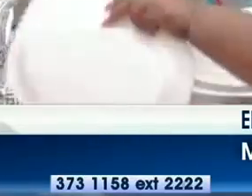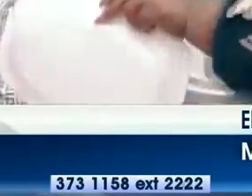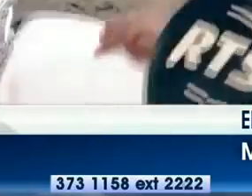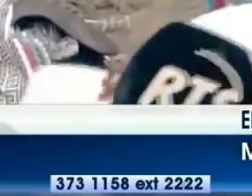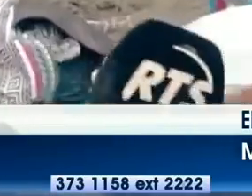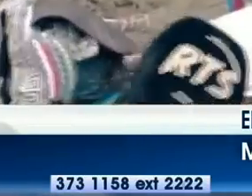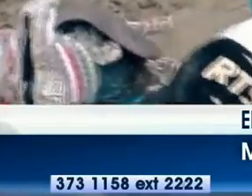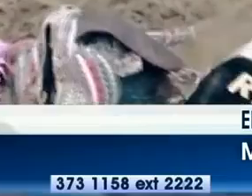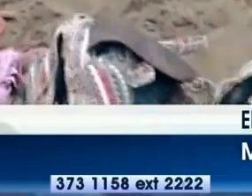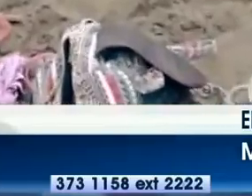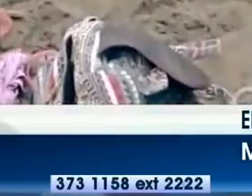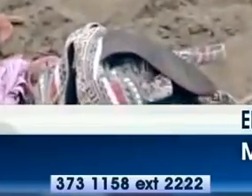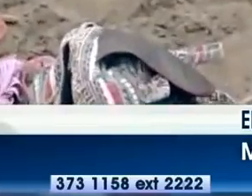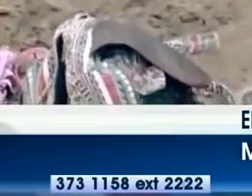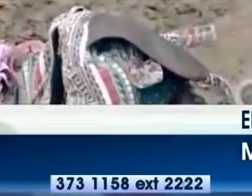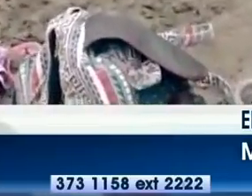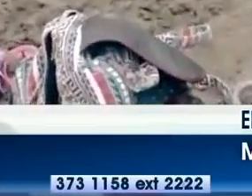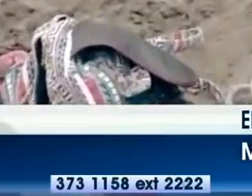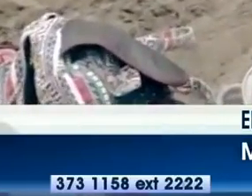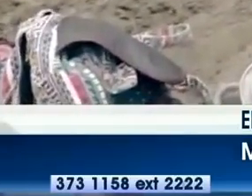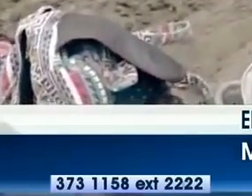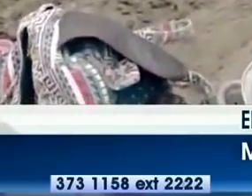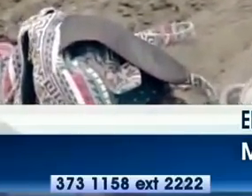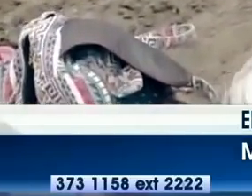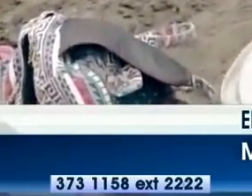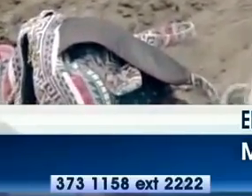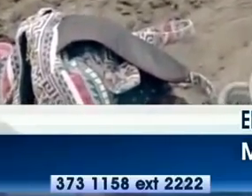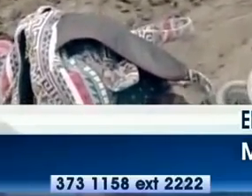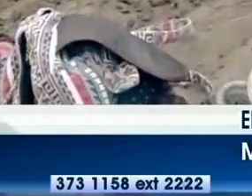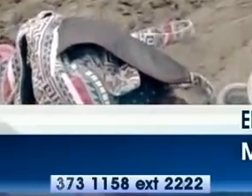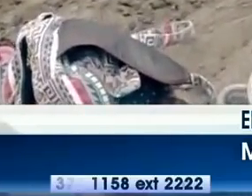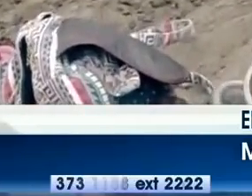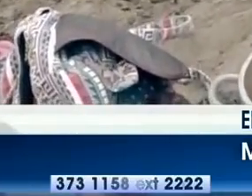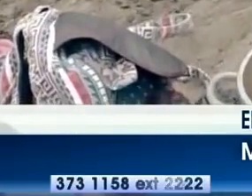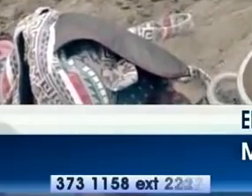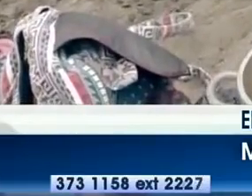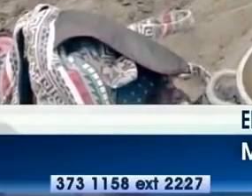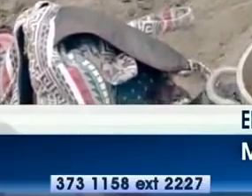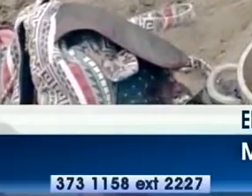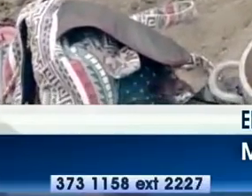¡Viva! ¿Usted ha traído la comida también? Exactamente, un buen arroz con pollo.